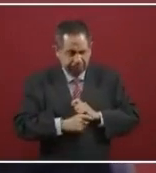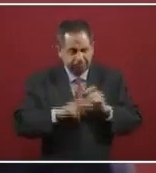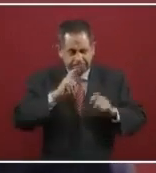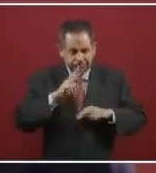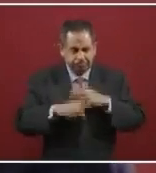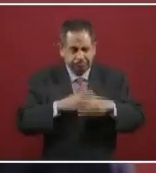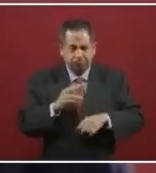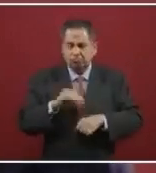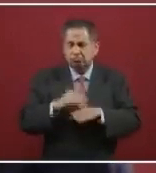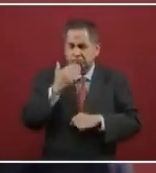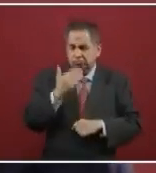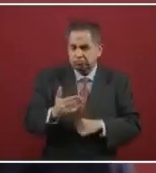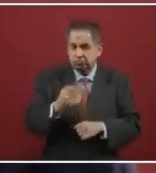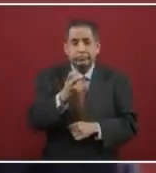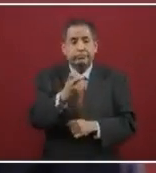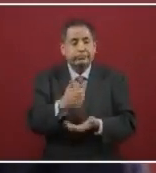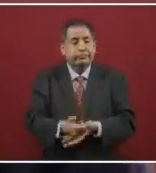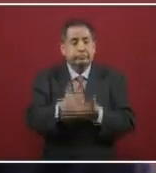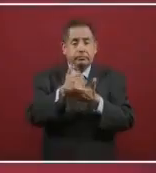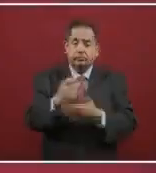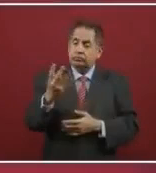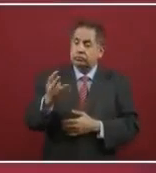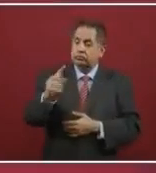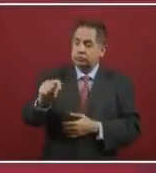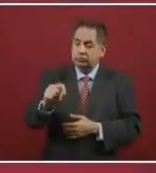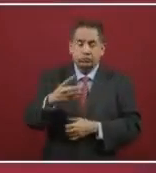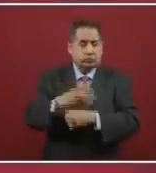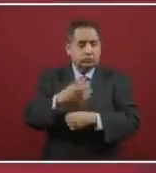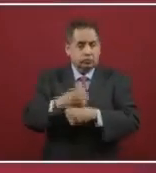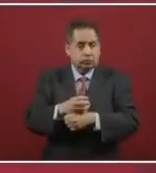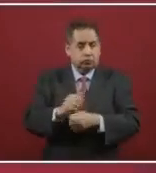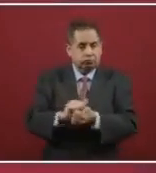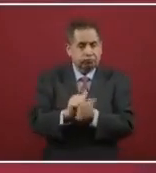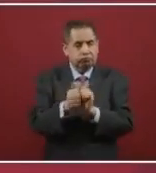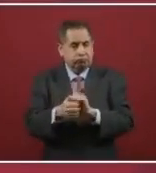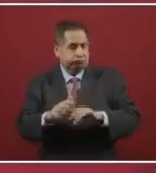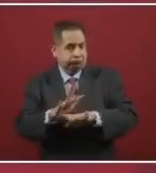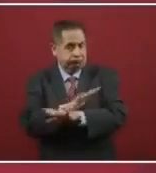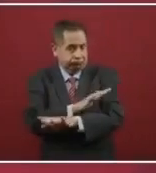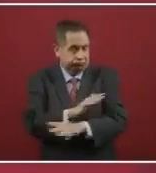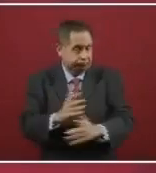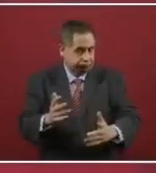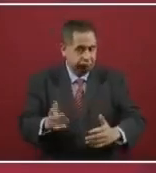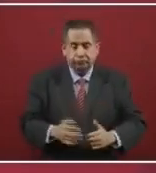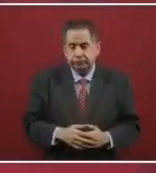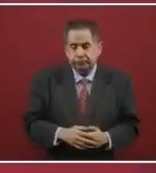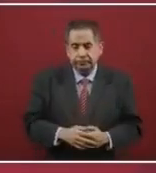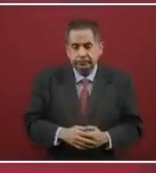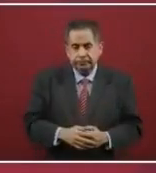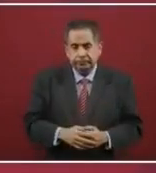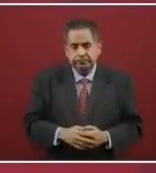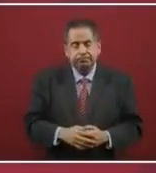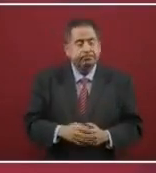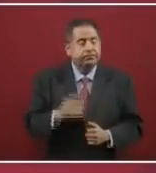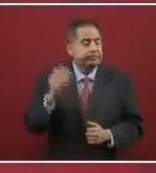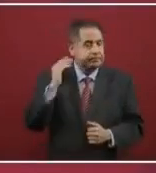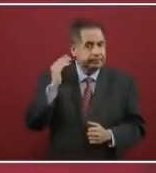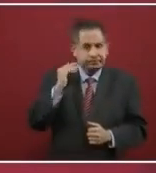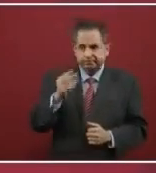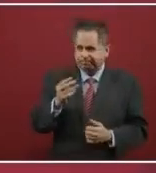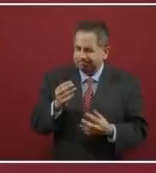cuarta transformación. Y fue muy importante